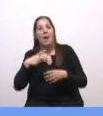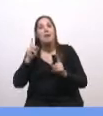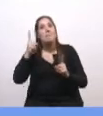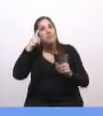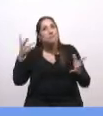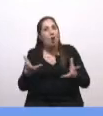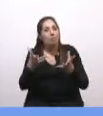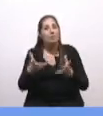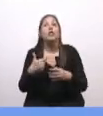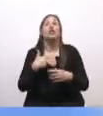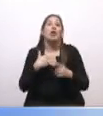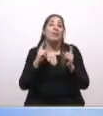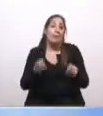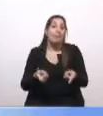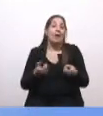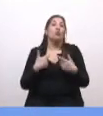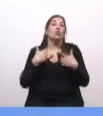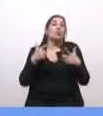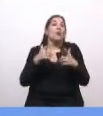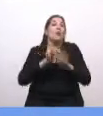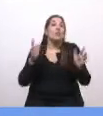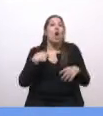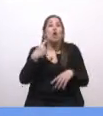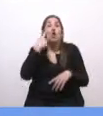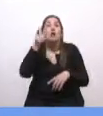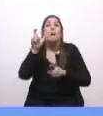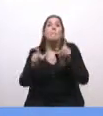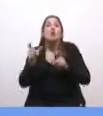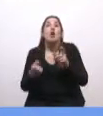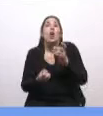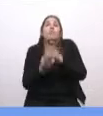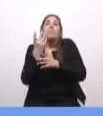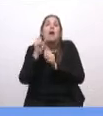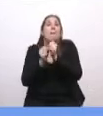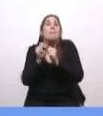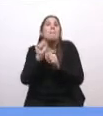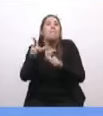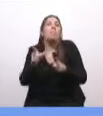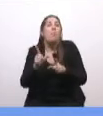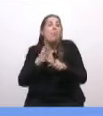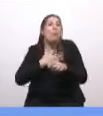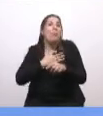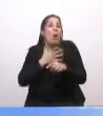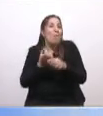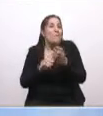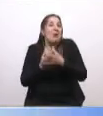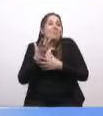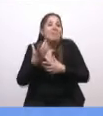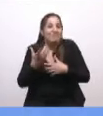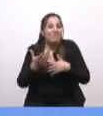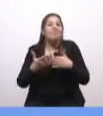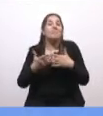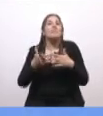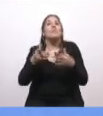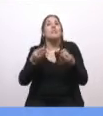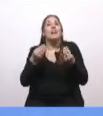suerte también de conocer emprendedores jóvenes microemprendedores les diré